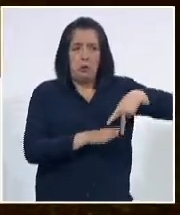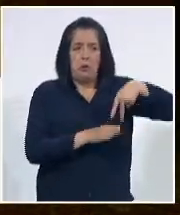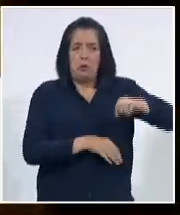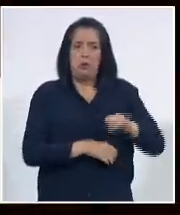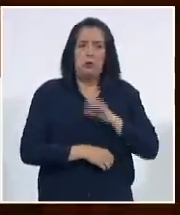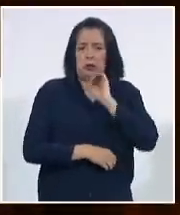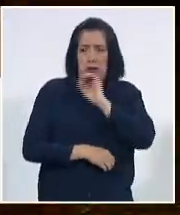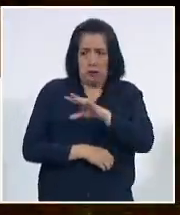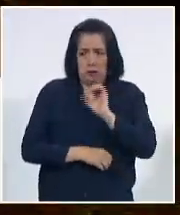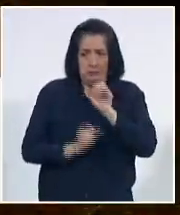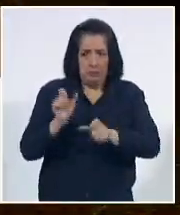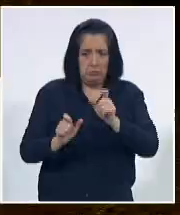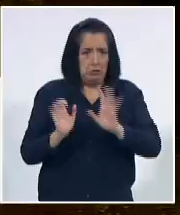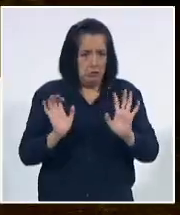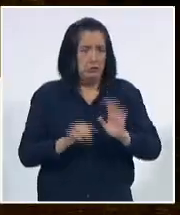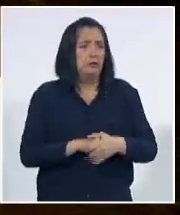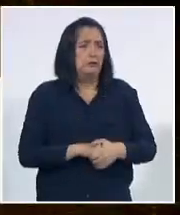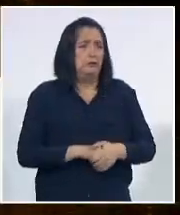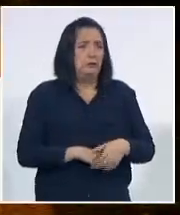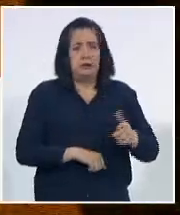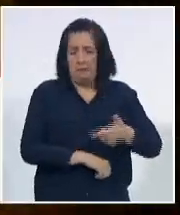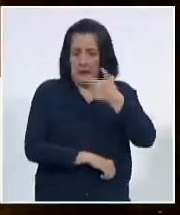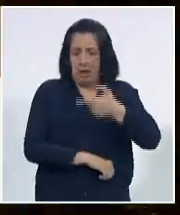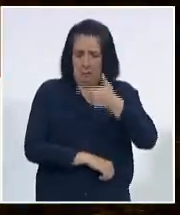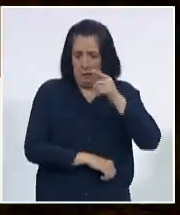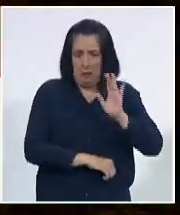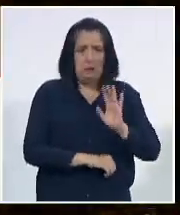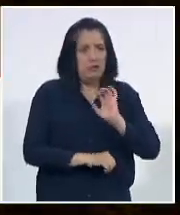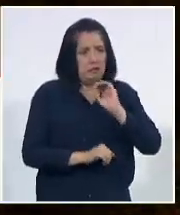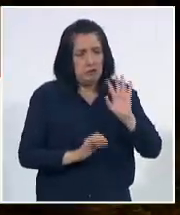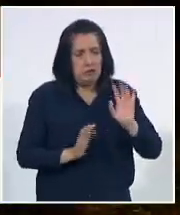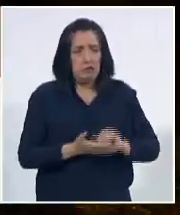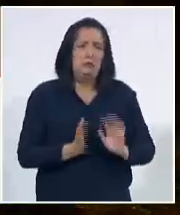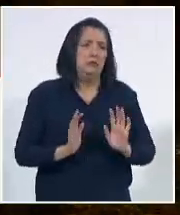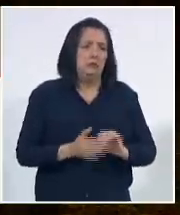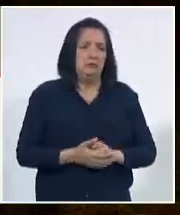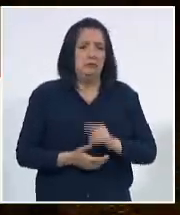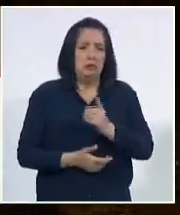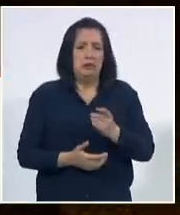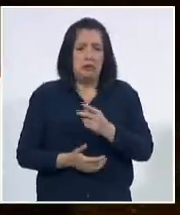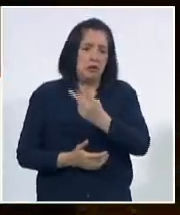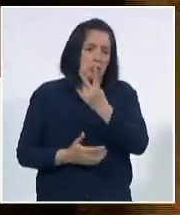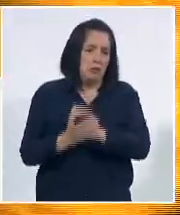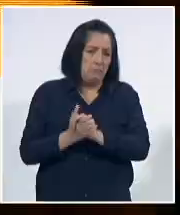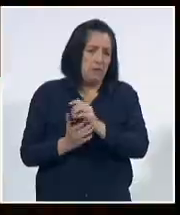habían, ¿cómo se llama? Que la habían disparado, que estaba con dos amigas, pero de ahí